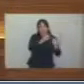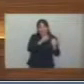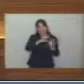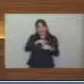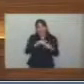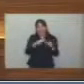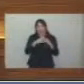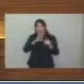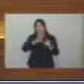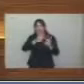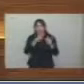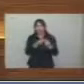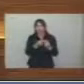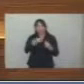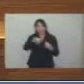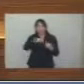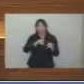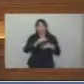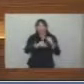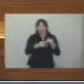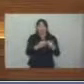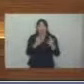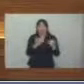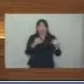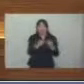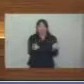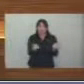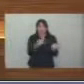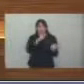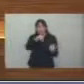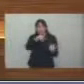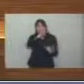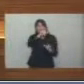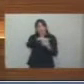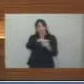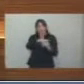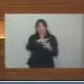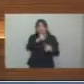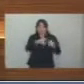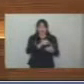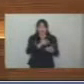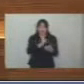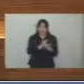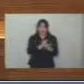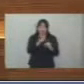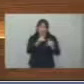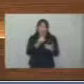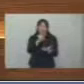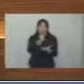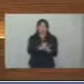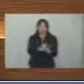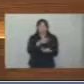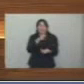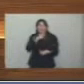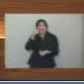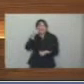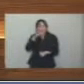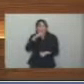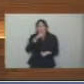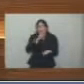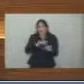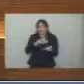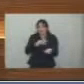entonces disolvían el Parlamento y convocaban elecciones. Cosa que usted sabe que en este momento ya no se puede hacer. Y cuando ustedes toman esa decisión,